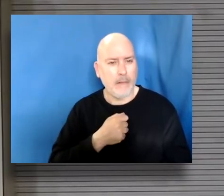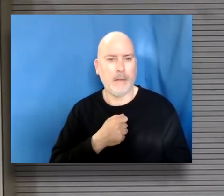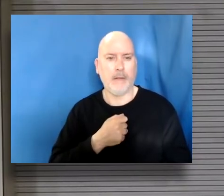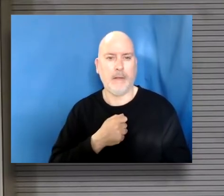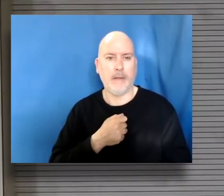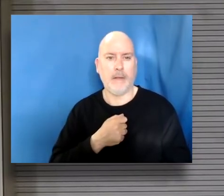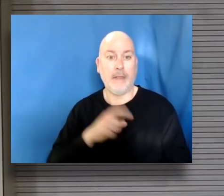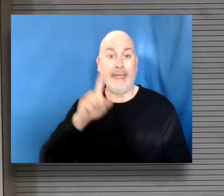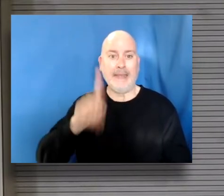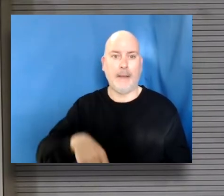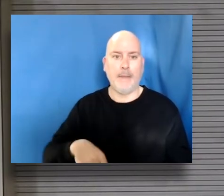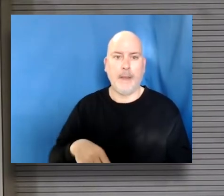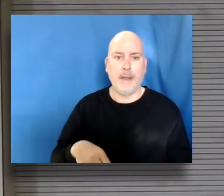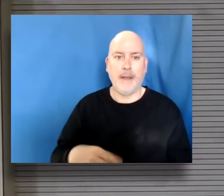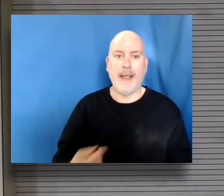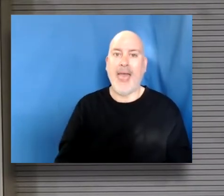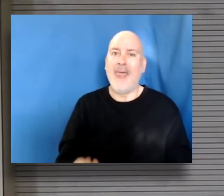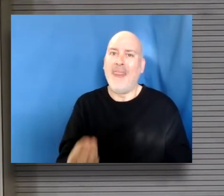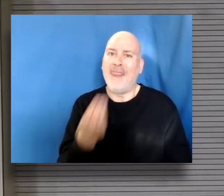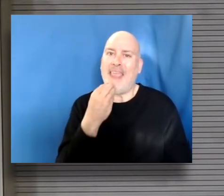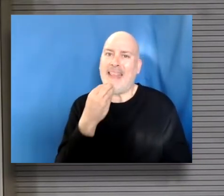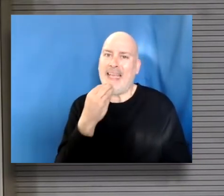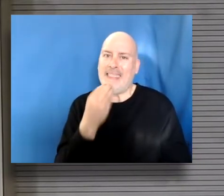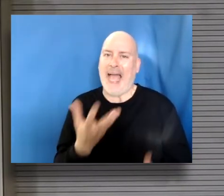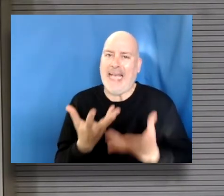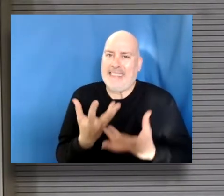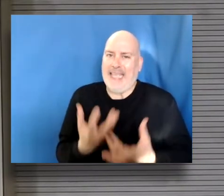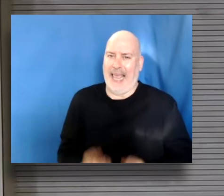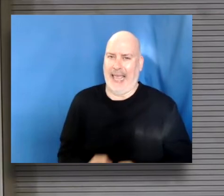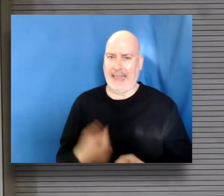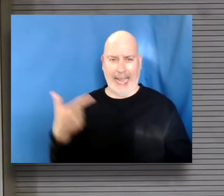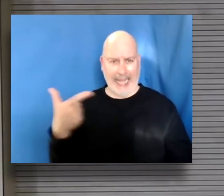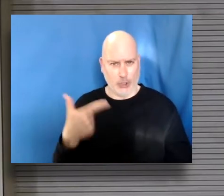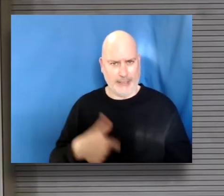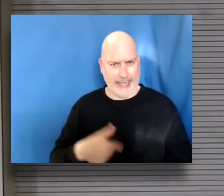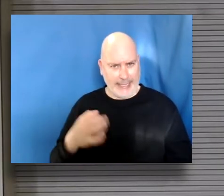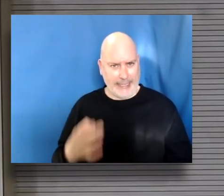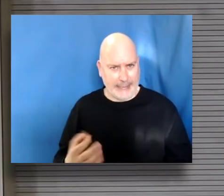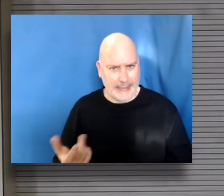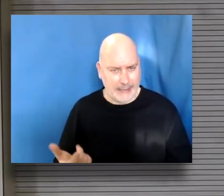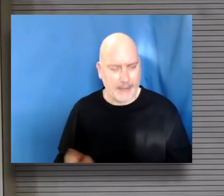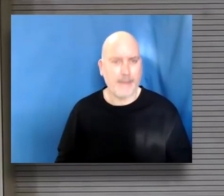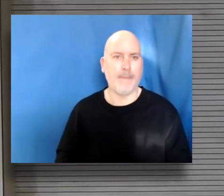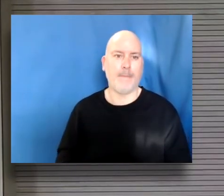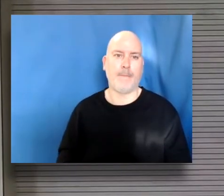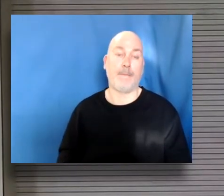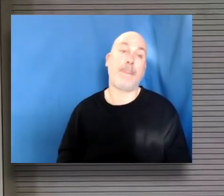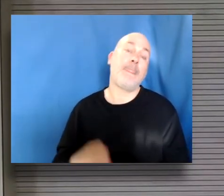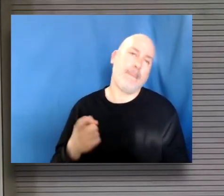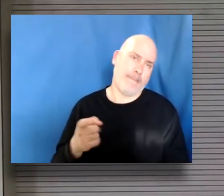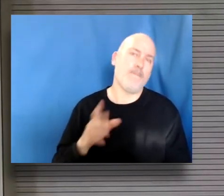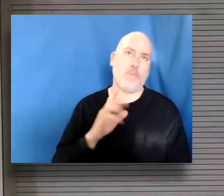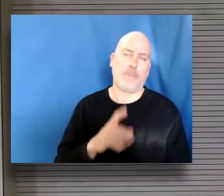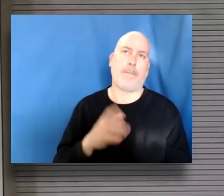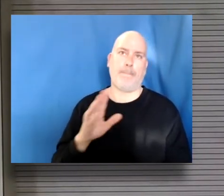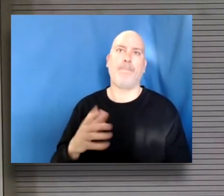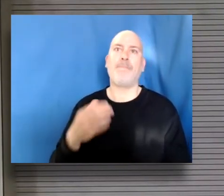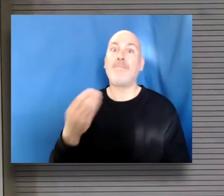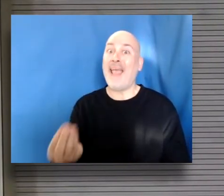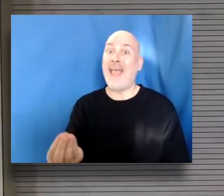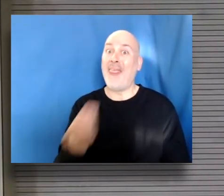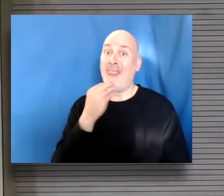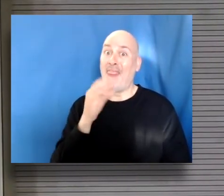siestas astringentes en gastroenteritis. Bueno, las dietas astringentes, empezaré por el final. Las